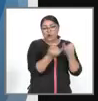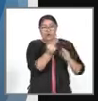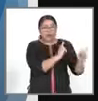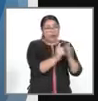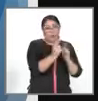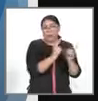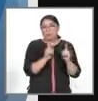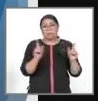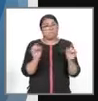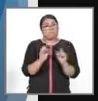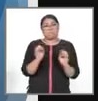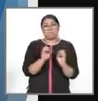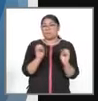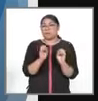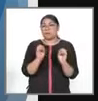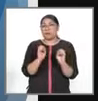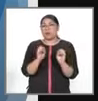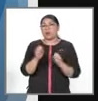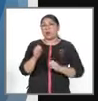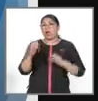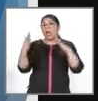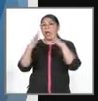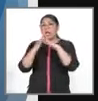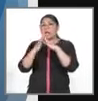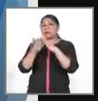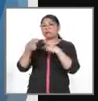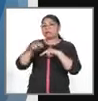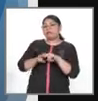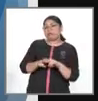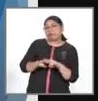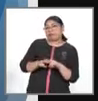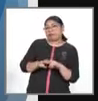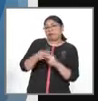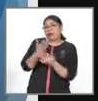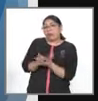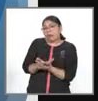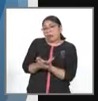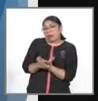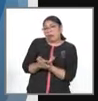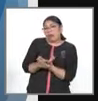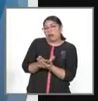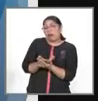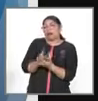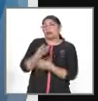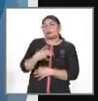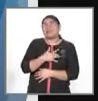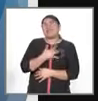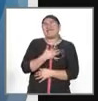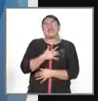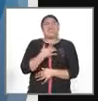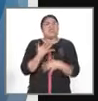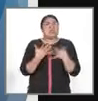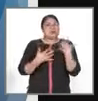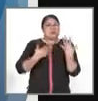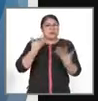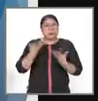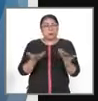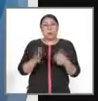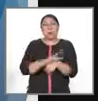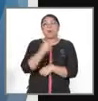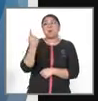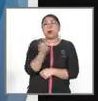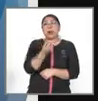eh tengan mayor sedentarismo y sufren muchas veces de ansiedad porque nuestros pequeños son los únicos que no están saliendo